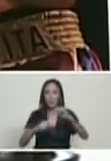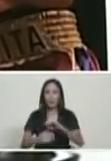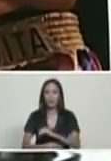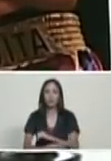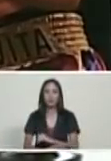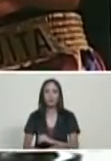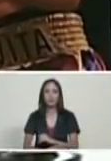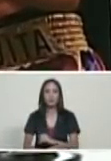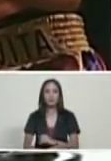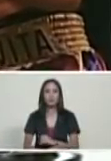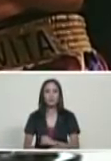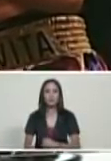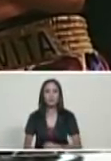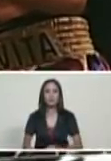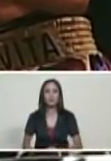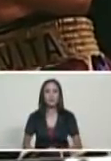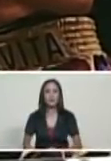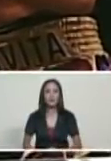Naguará, pues.